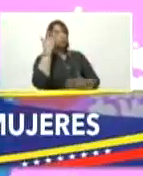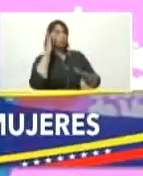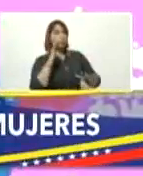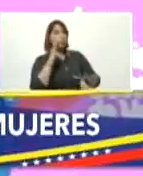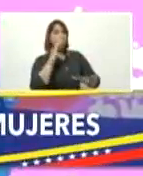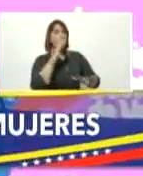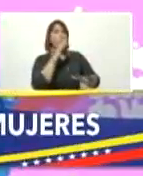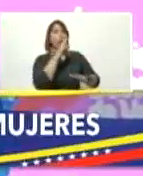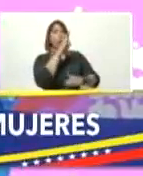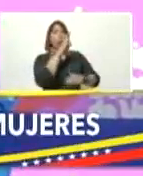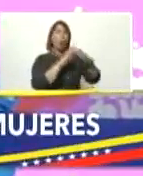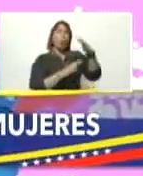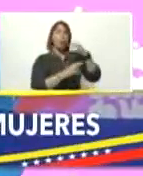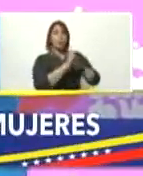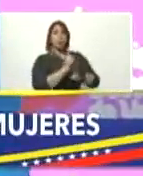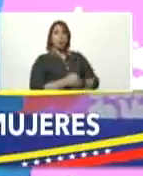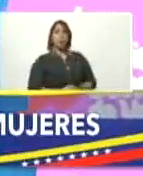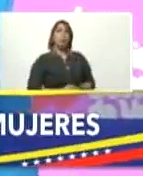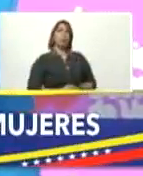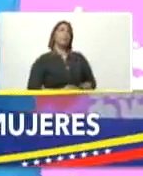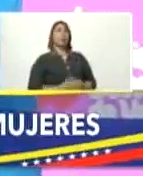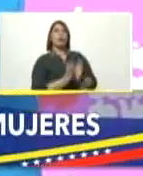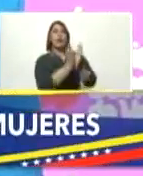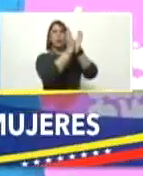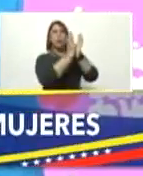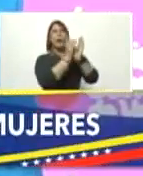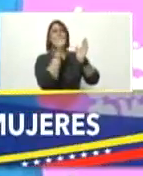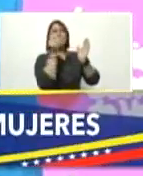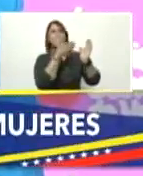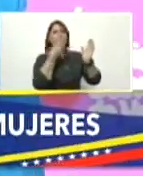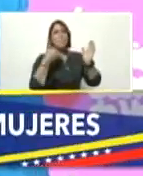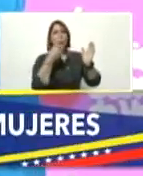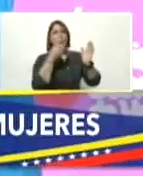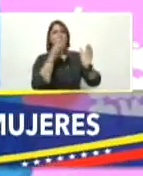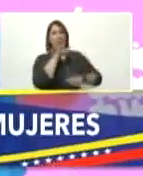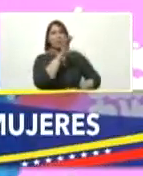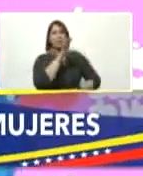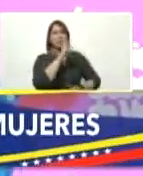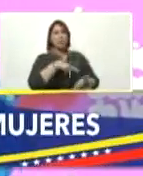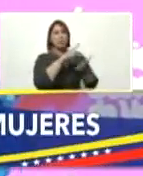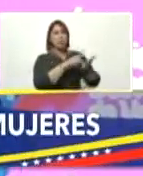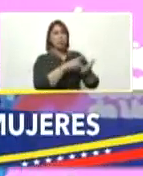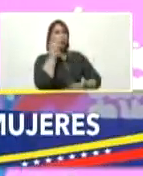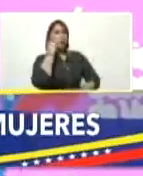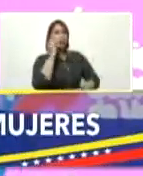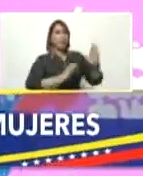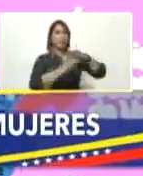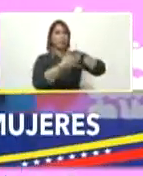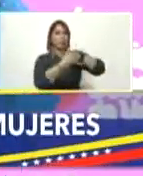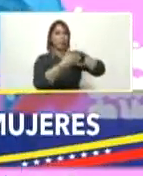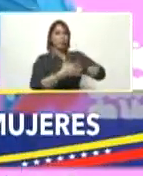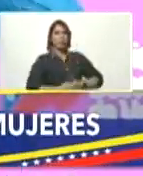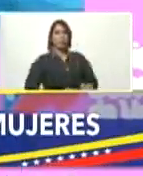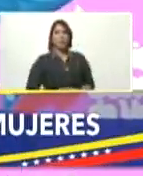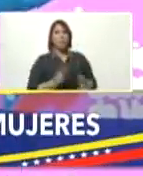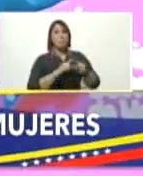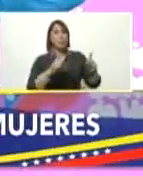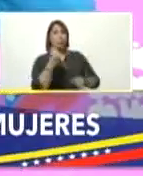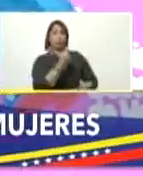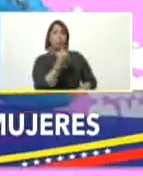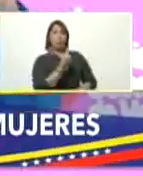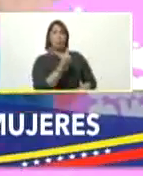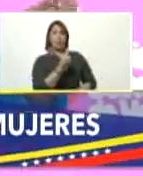es el primer país en América Latina de mayor participación de las mujeres en la ciencia y en la tecnología. Pero no